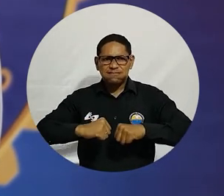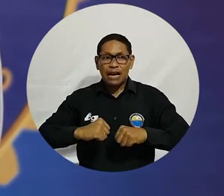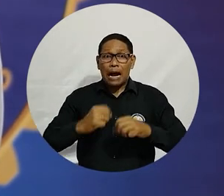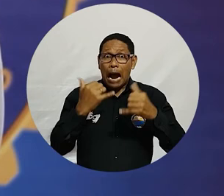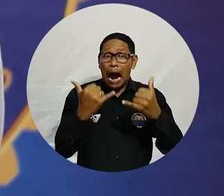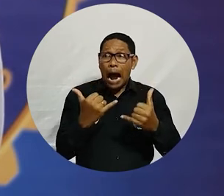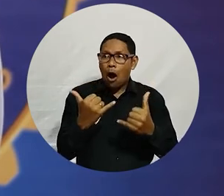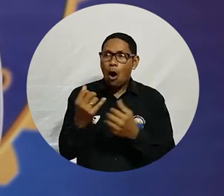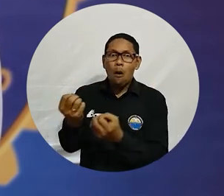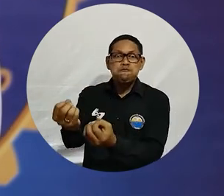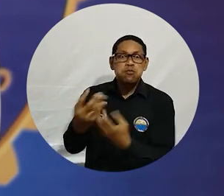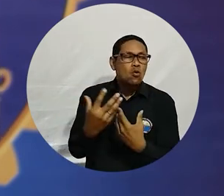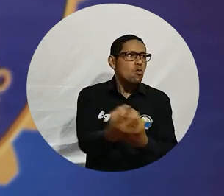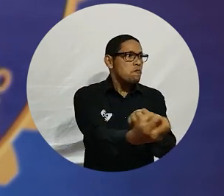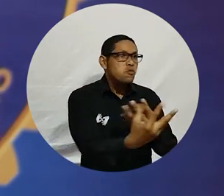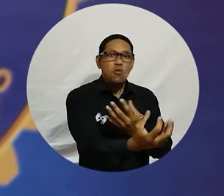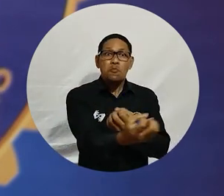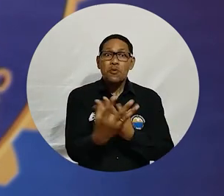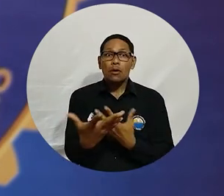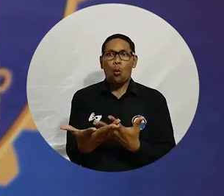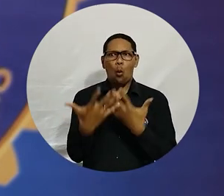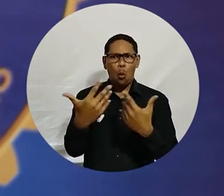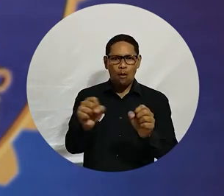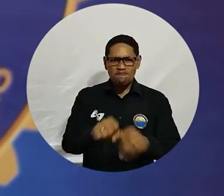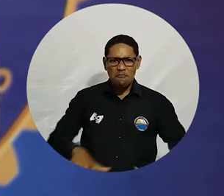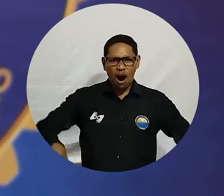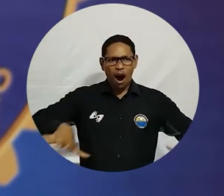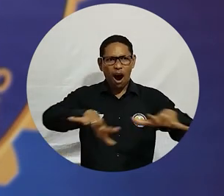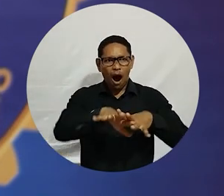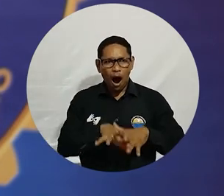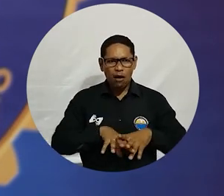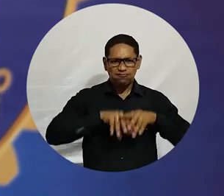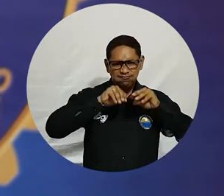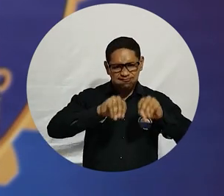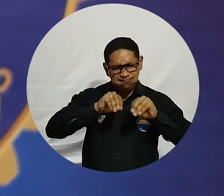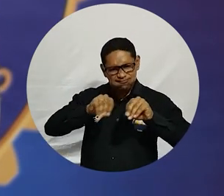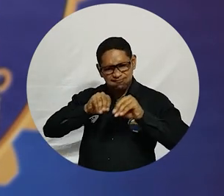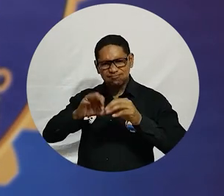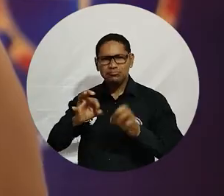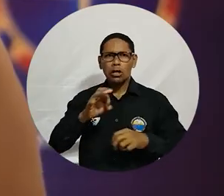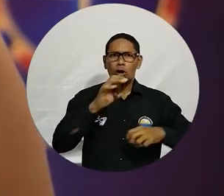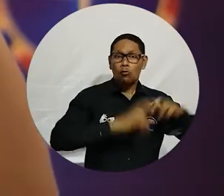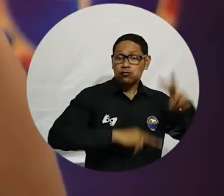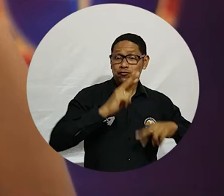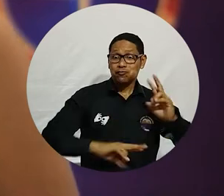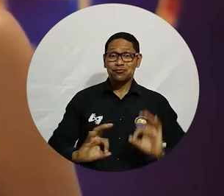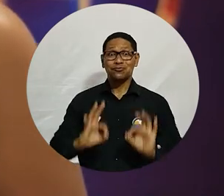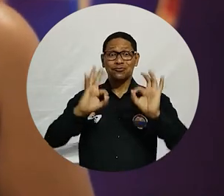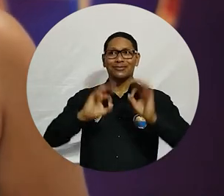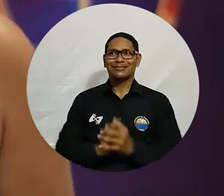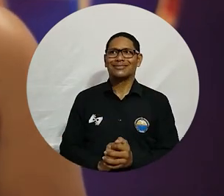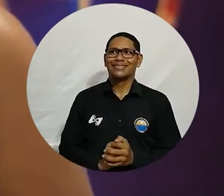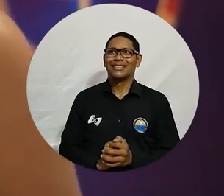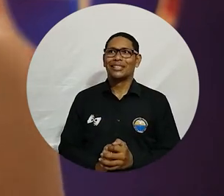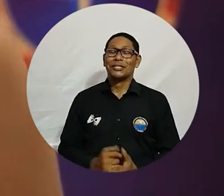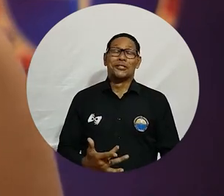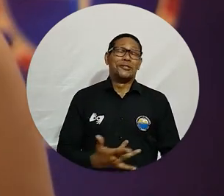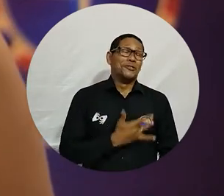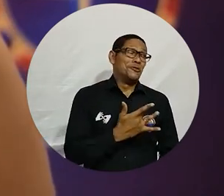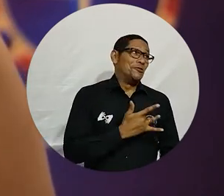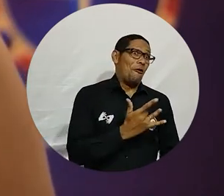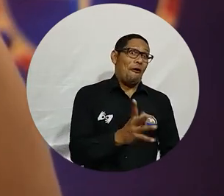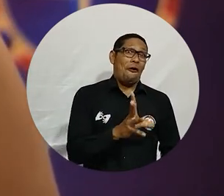proceso, entonces aporta a la construcción del territorio, a la construcción de la universidad. Me siento regocijada y